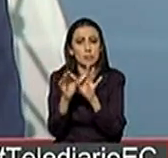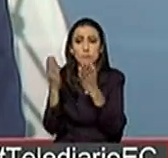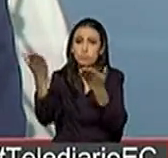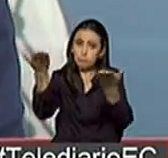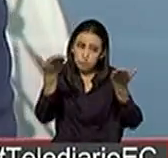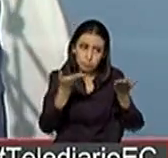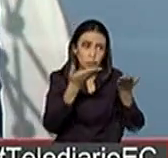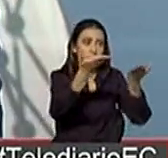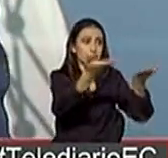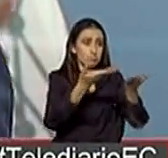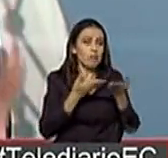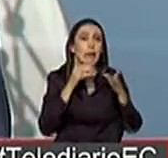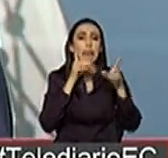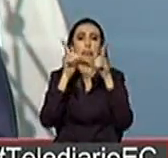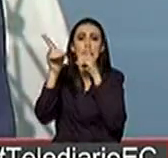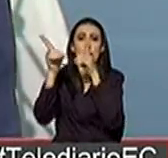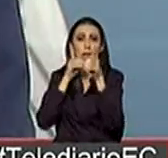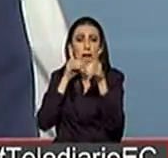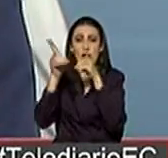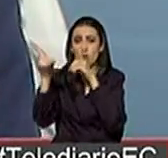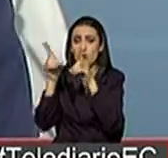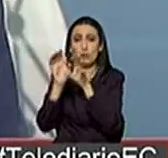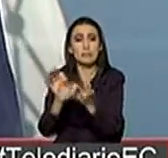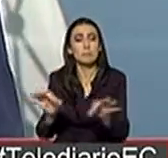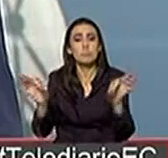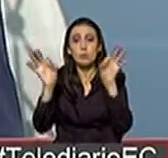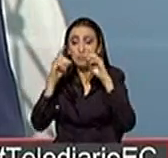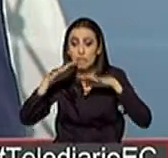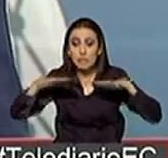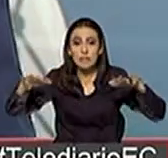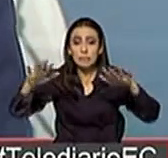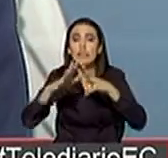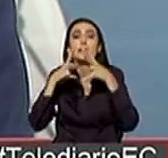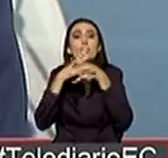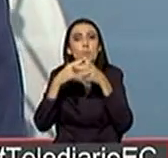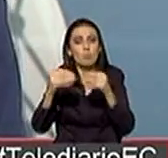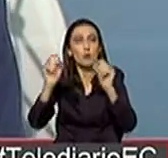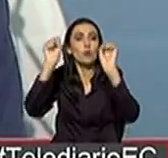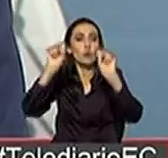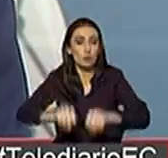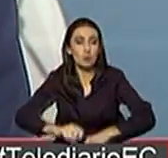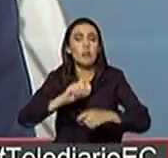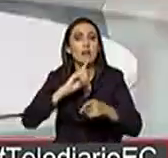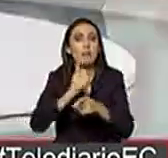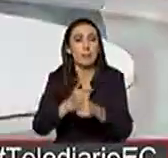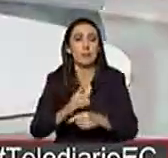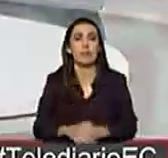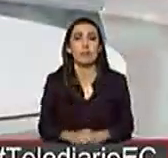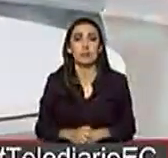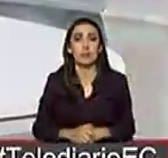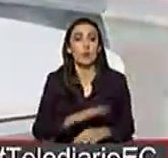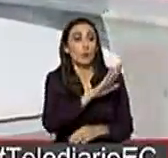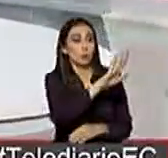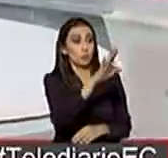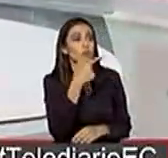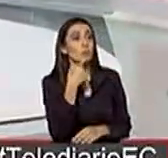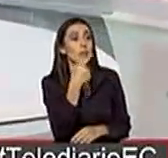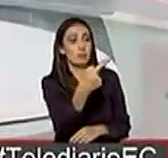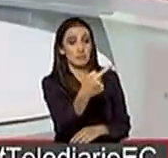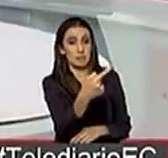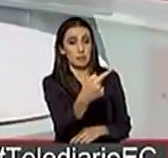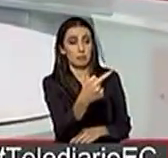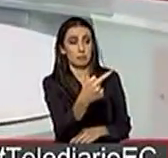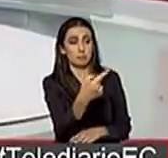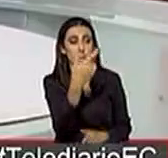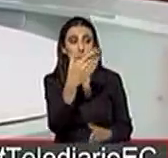necesario y tenemos y el contexto indispensable como para llegar a soluciones reales frente al conflicto usted mencionaba muy bien que hay